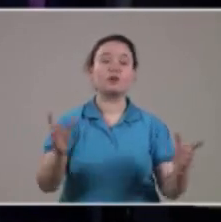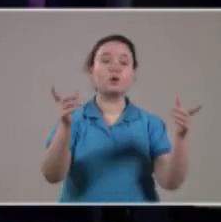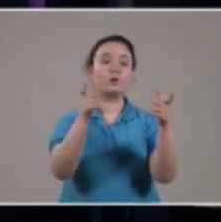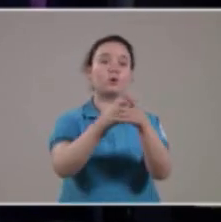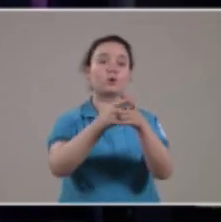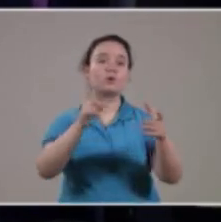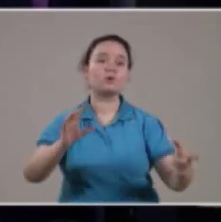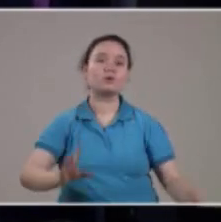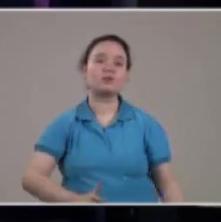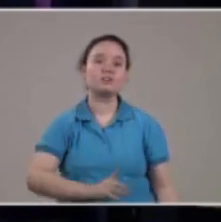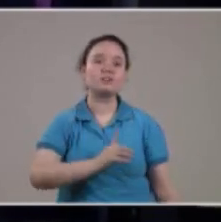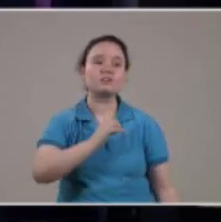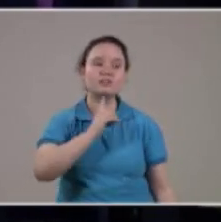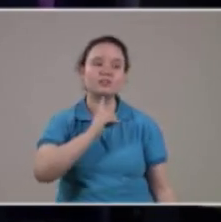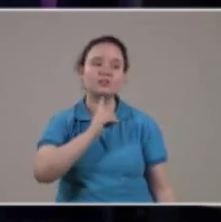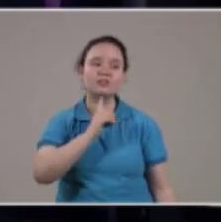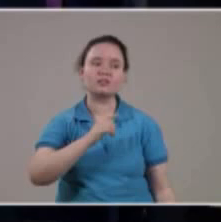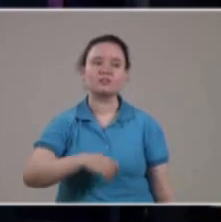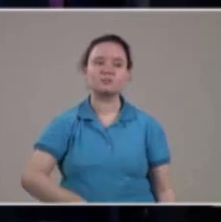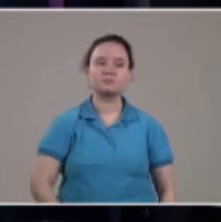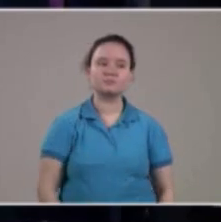dignamente,